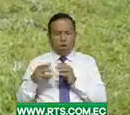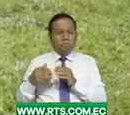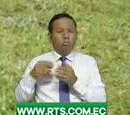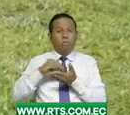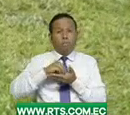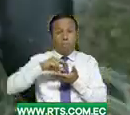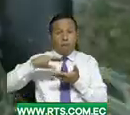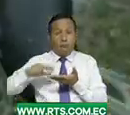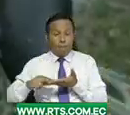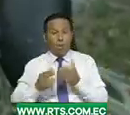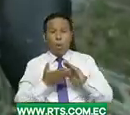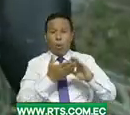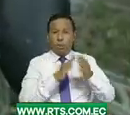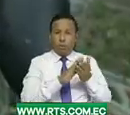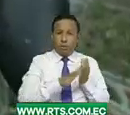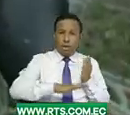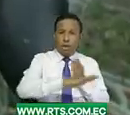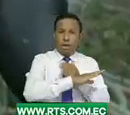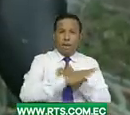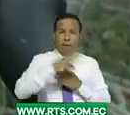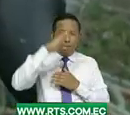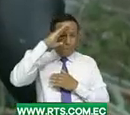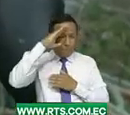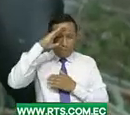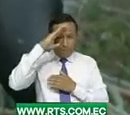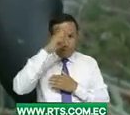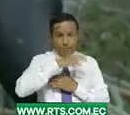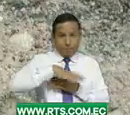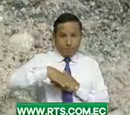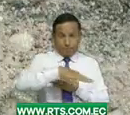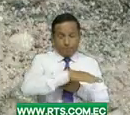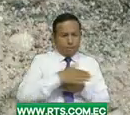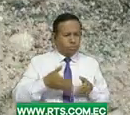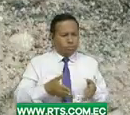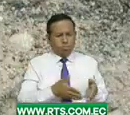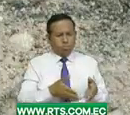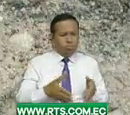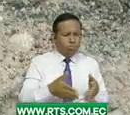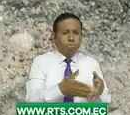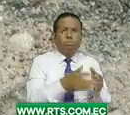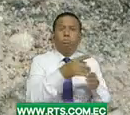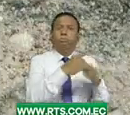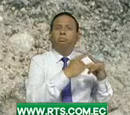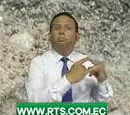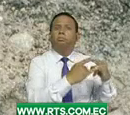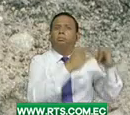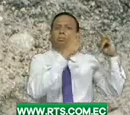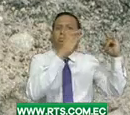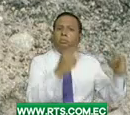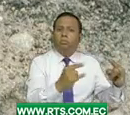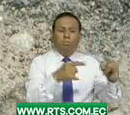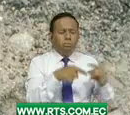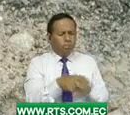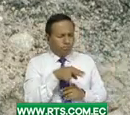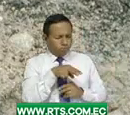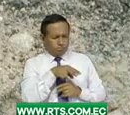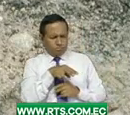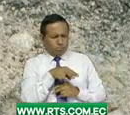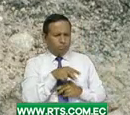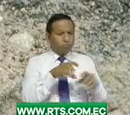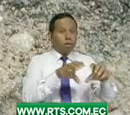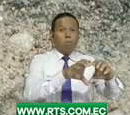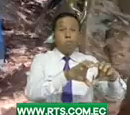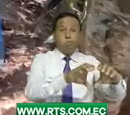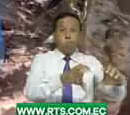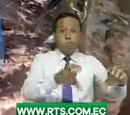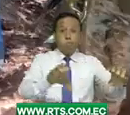de Bellavista, vía Dureno-Pacayacu, encontró un acople clandestino a la línea de flujo de Petroecuador, a